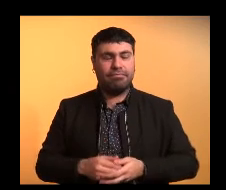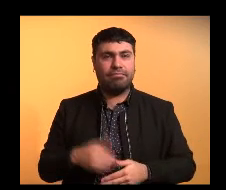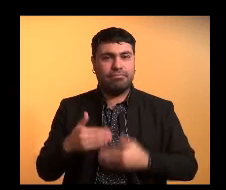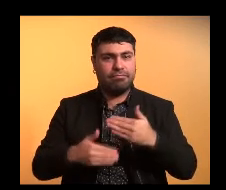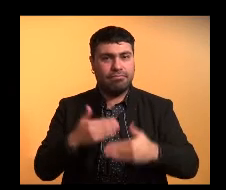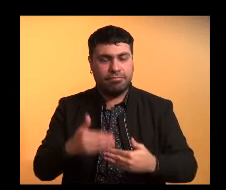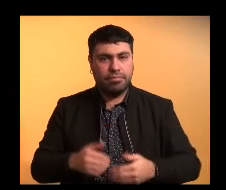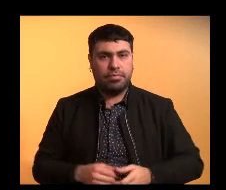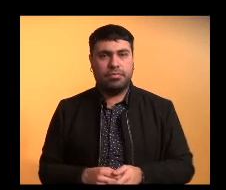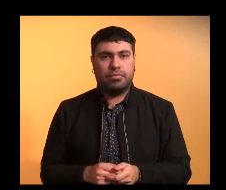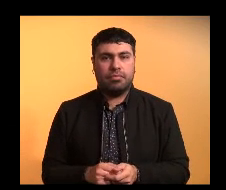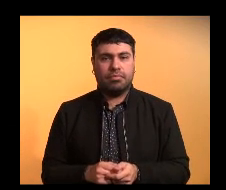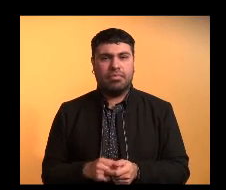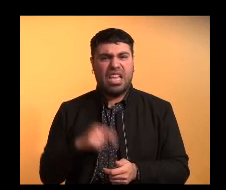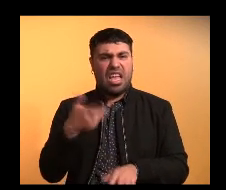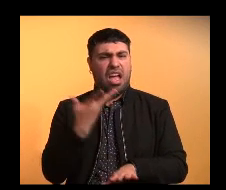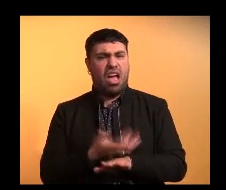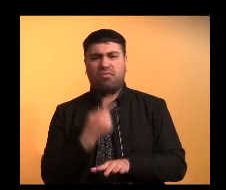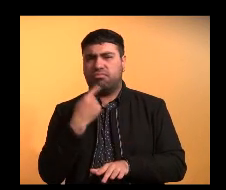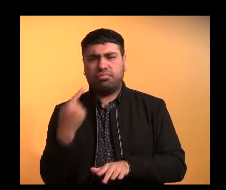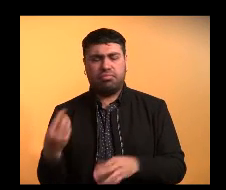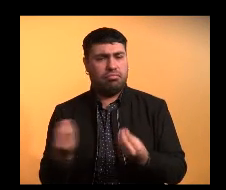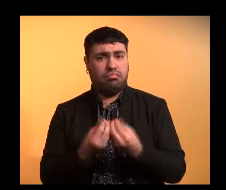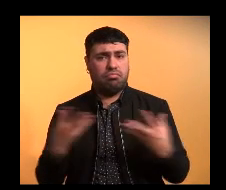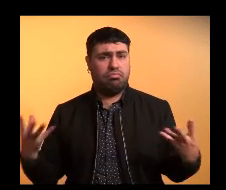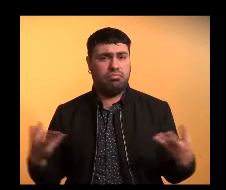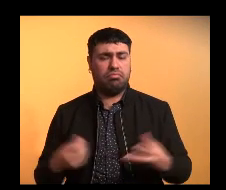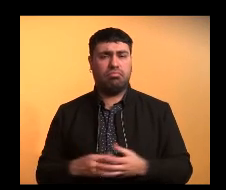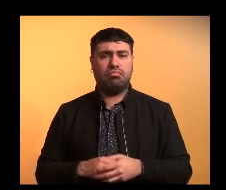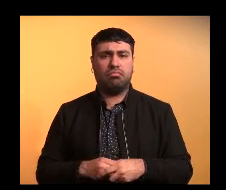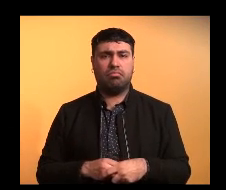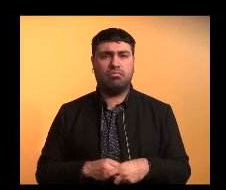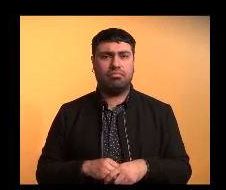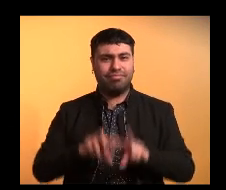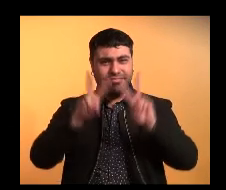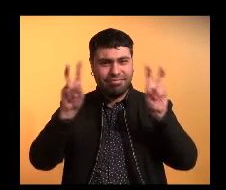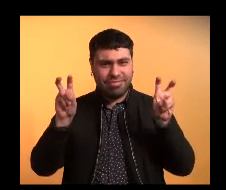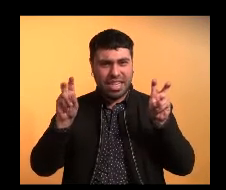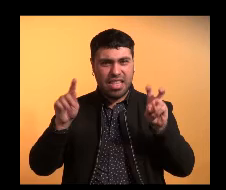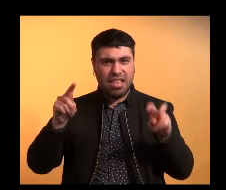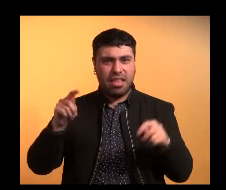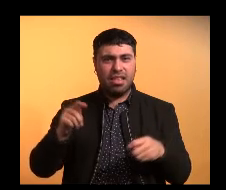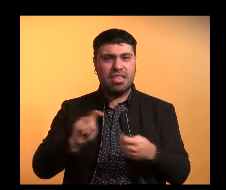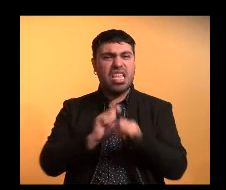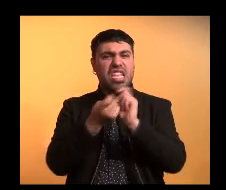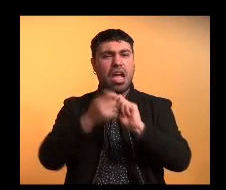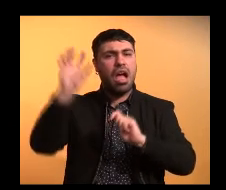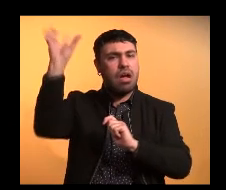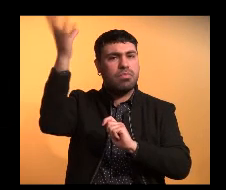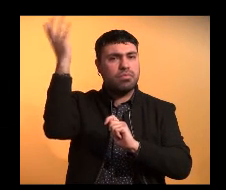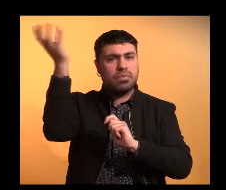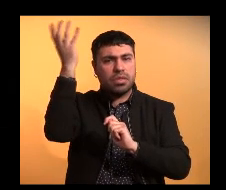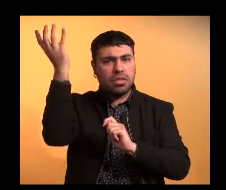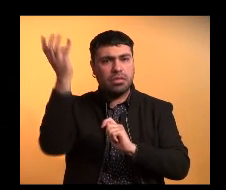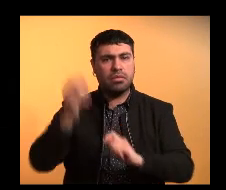Bueno, acá hay varias preguntas, Erasmo, sobre el tema del cambio climático, ¿no?